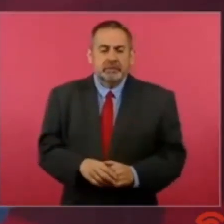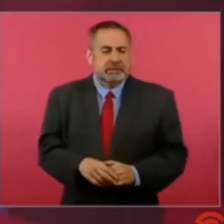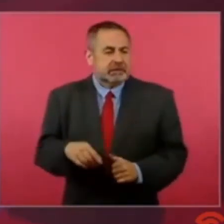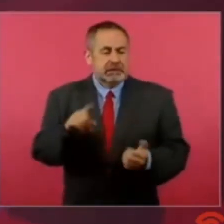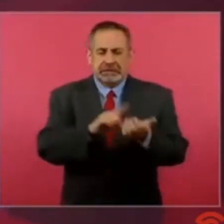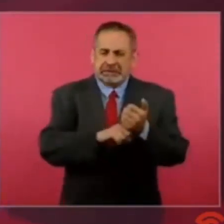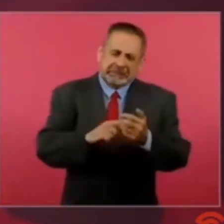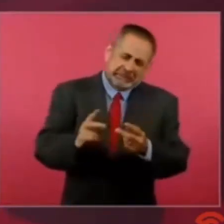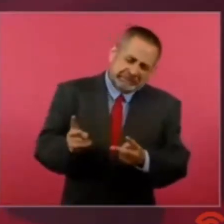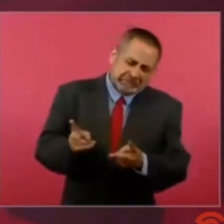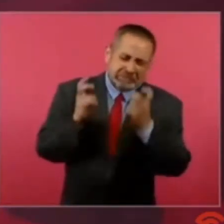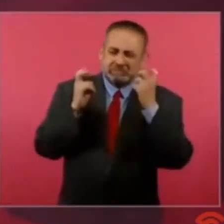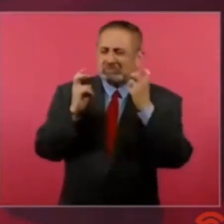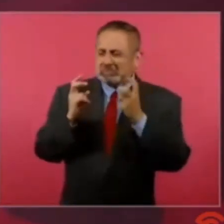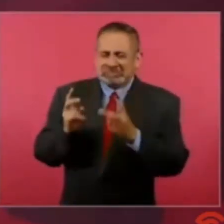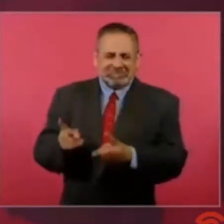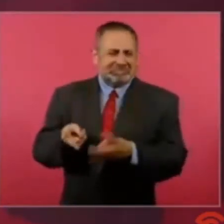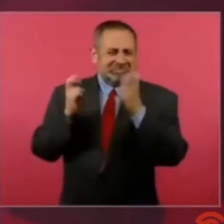robando